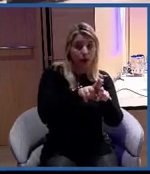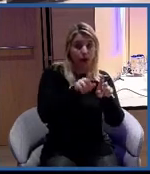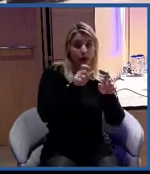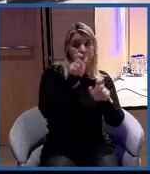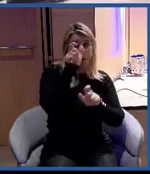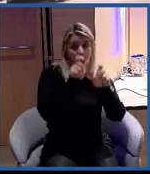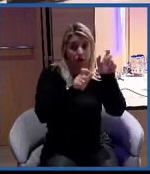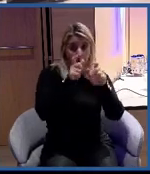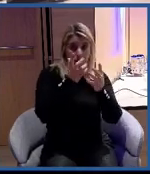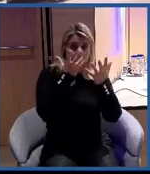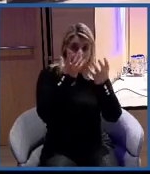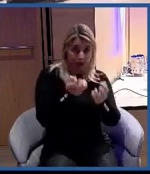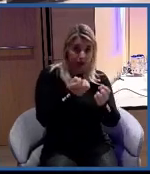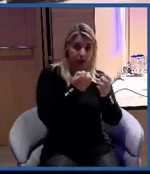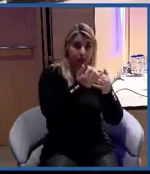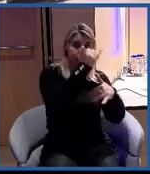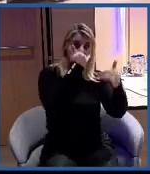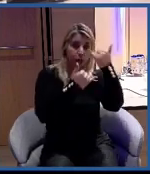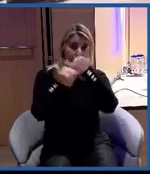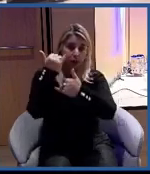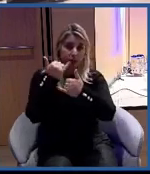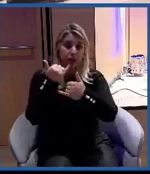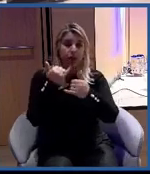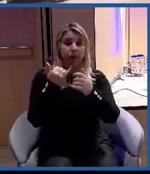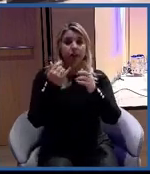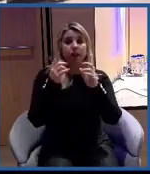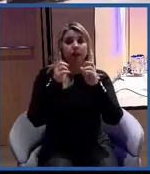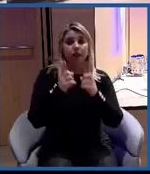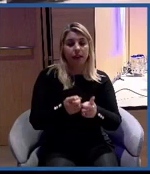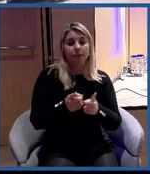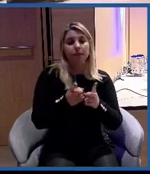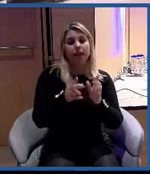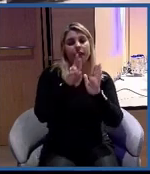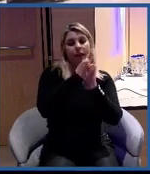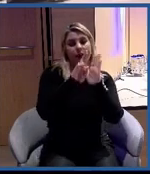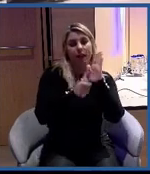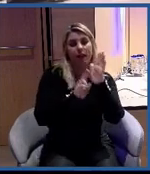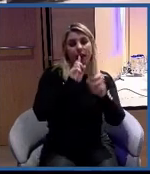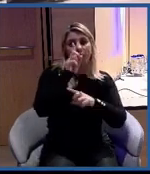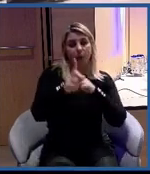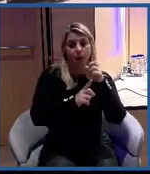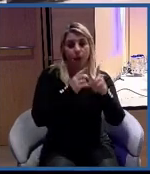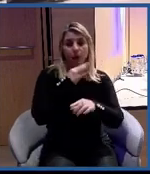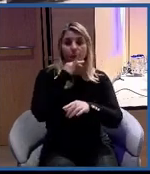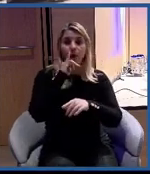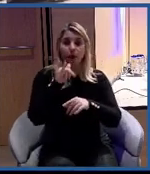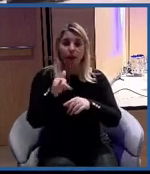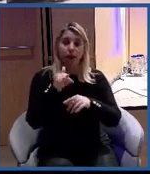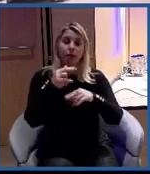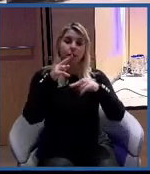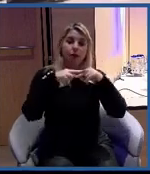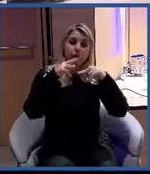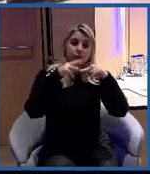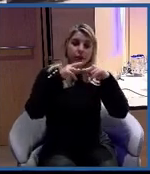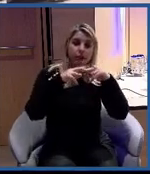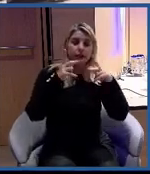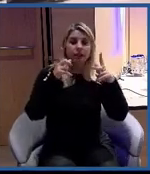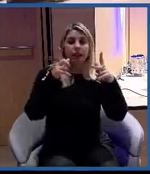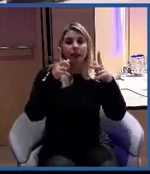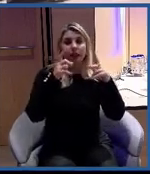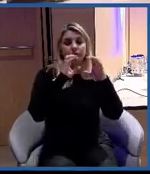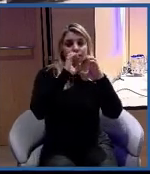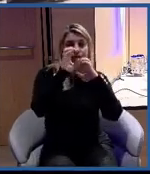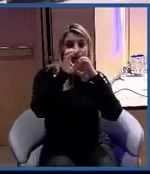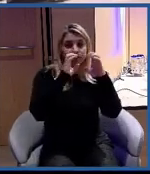candidatos que buscamos información y toda sigue ciertos criterios Cómo poner las redes sociales bueno que siempre tenga una